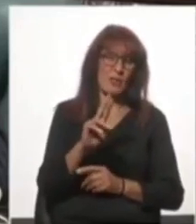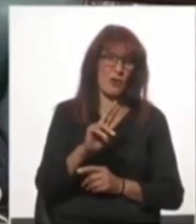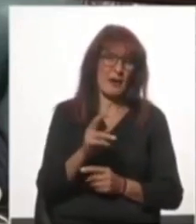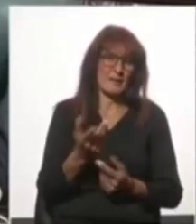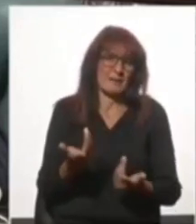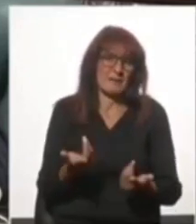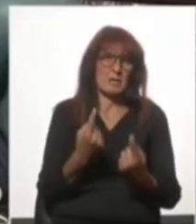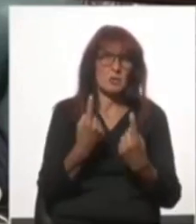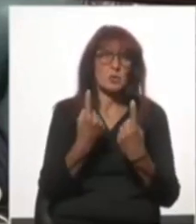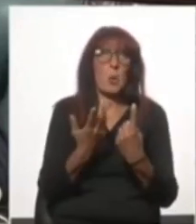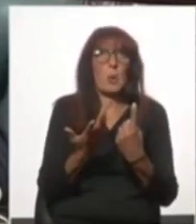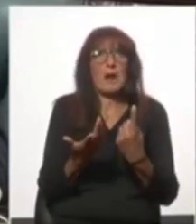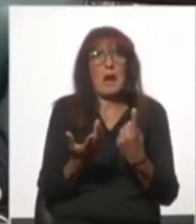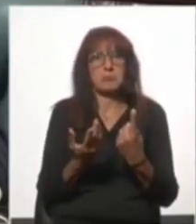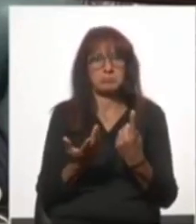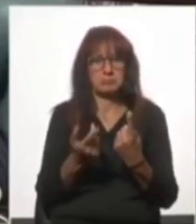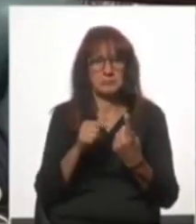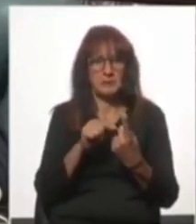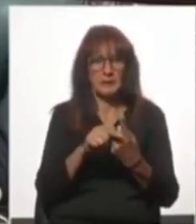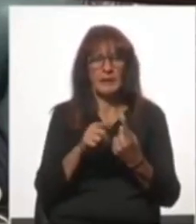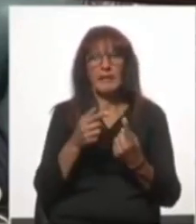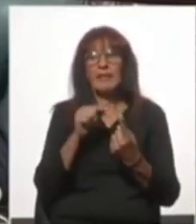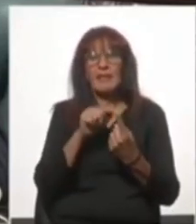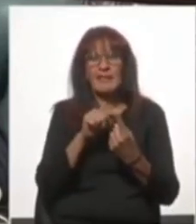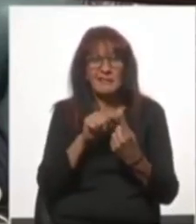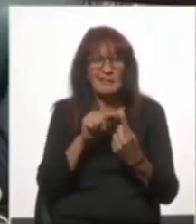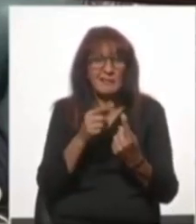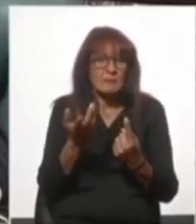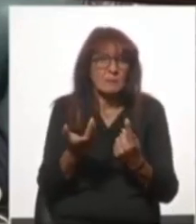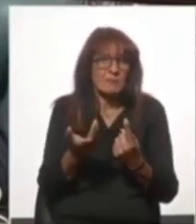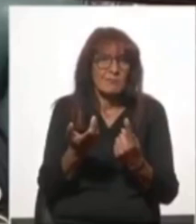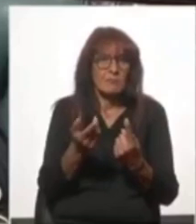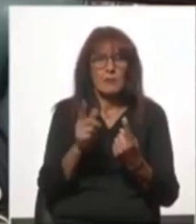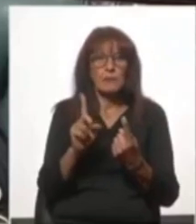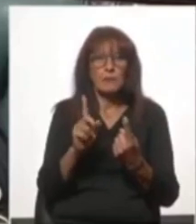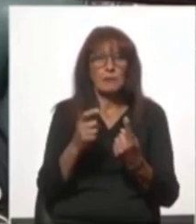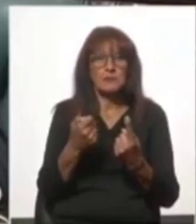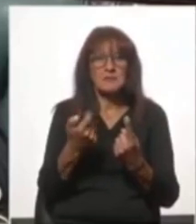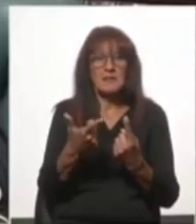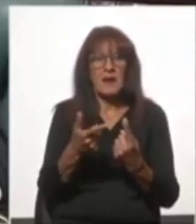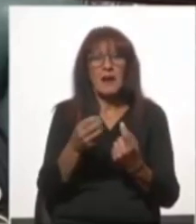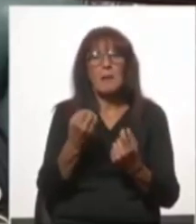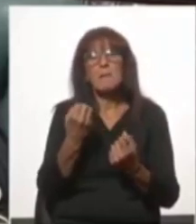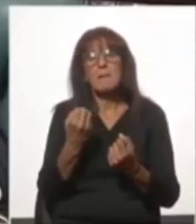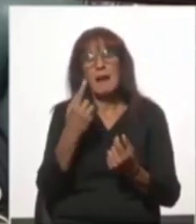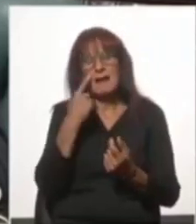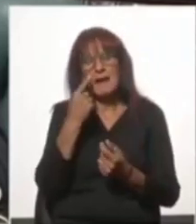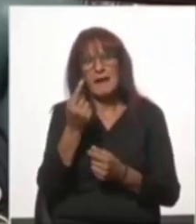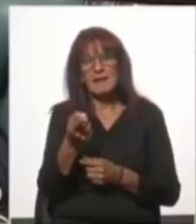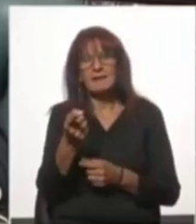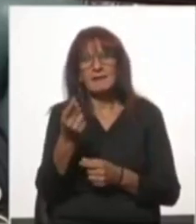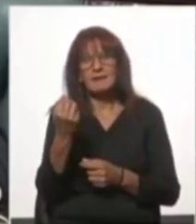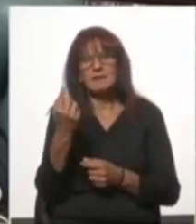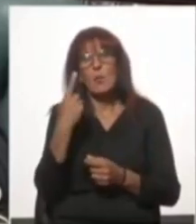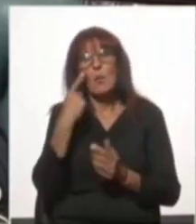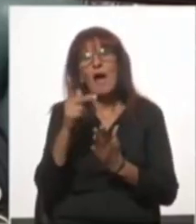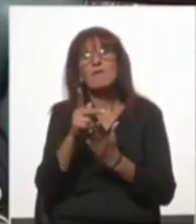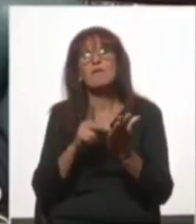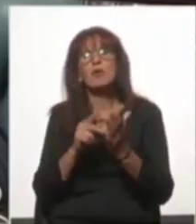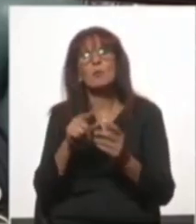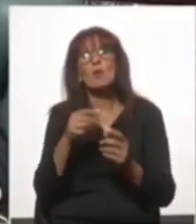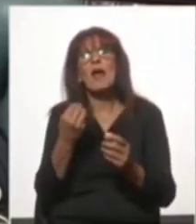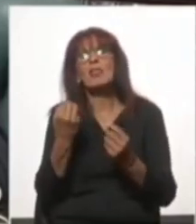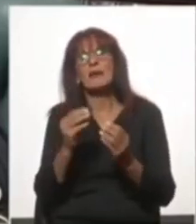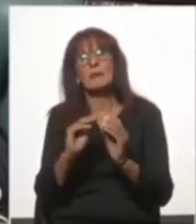una señal, ¿sí? Ni siquiera esa señal se dio para marcar de alguna manera que esta es una formulación